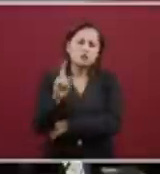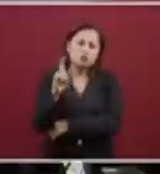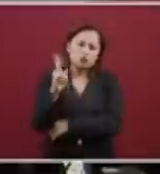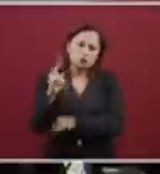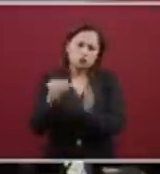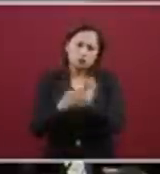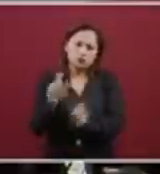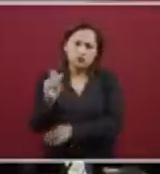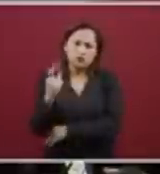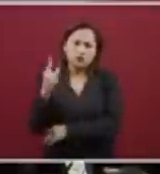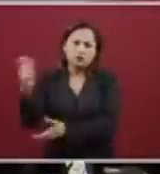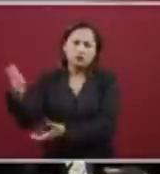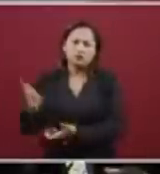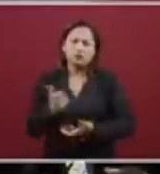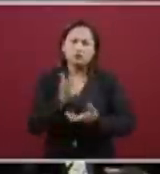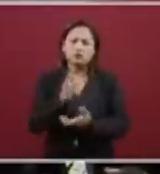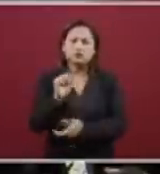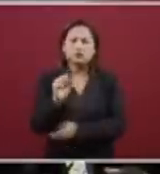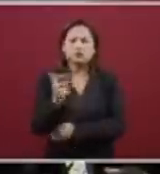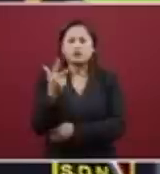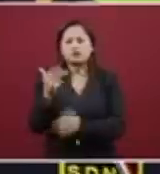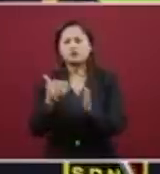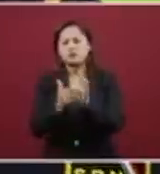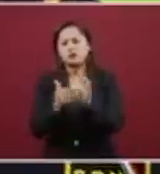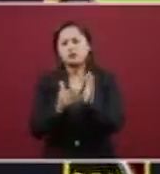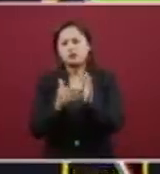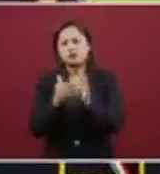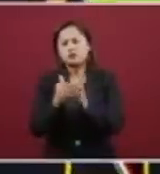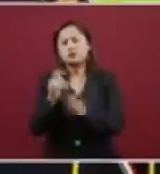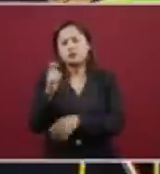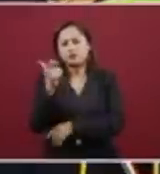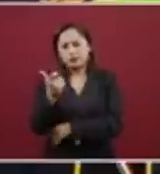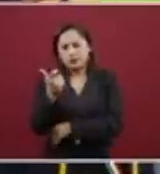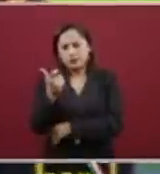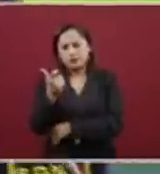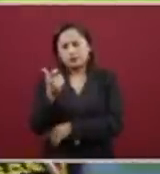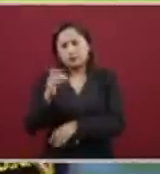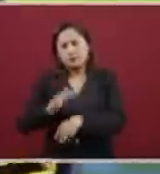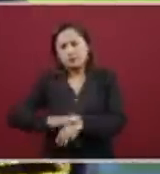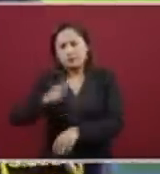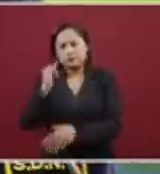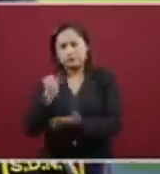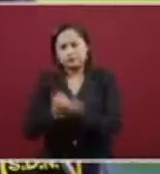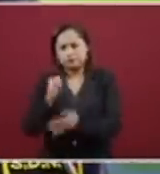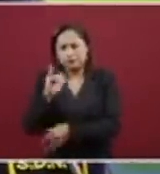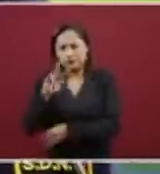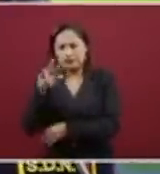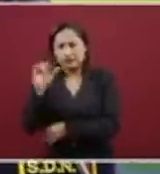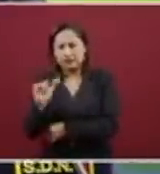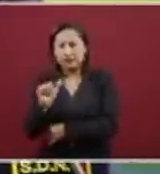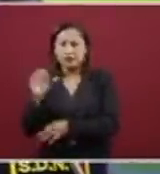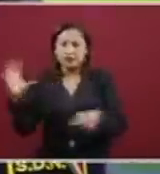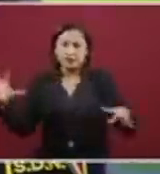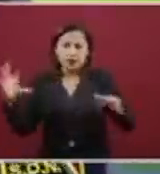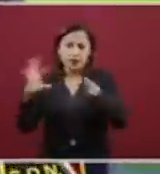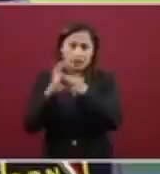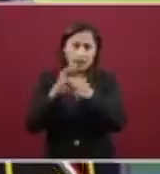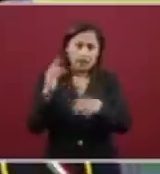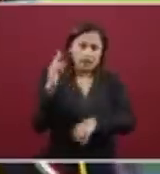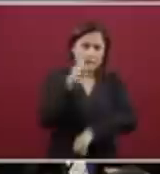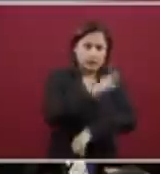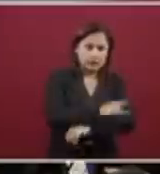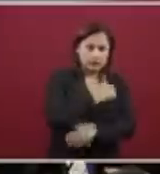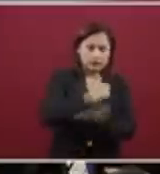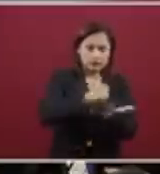de 68 mil millones de pesos masiva considerando la interconexión con el aeropuerto internacional de la ciudad de